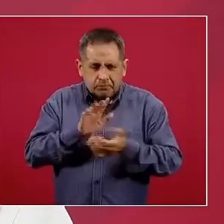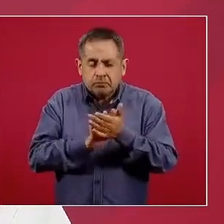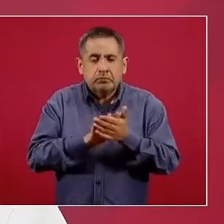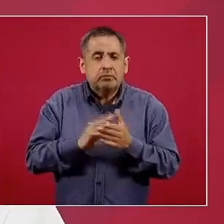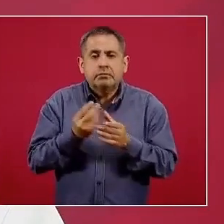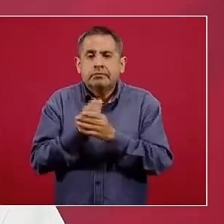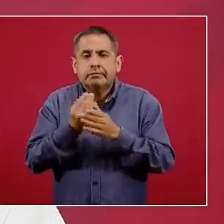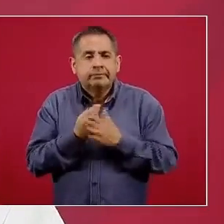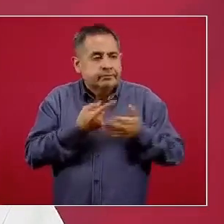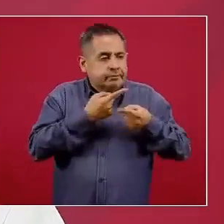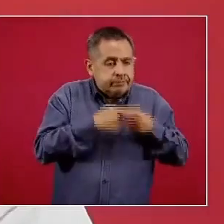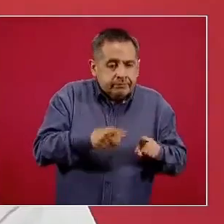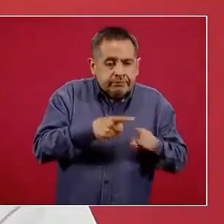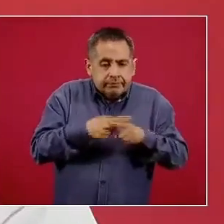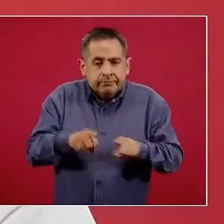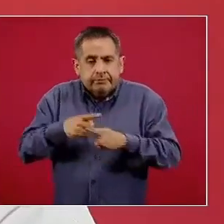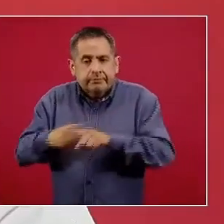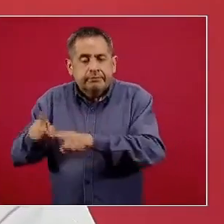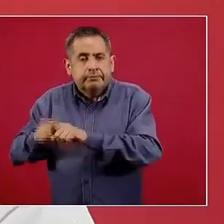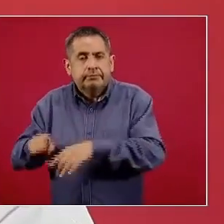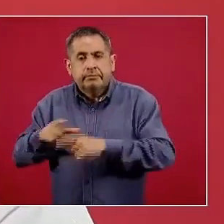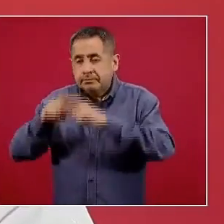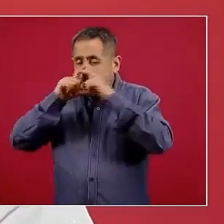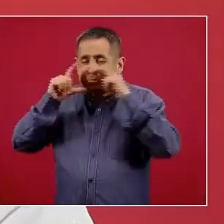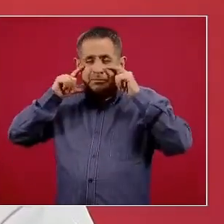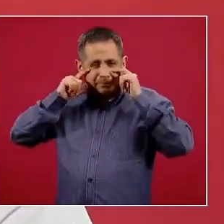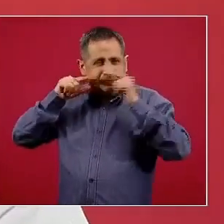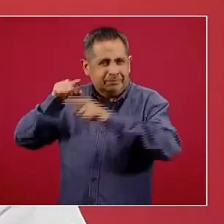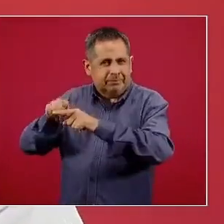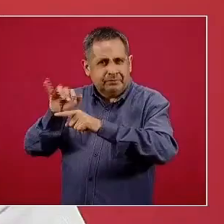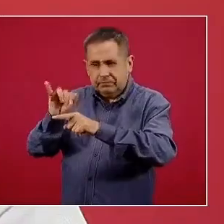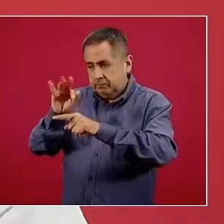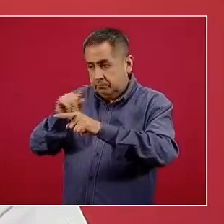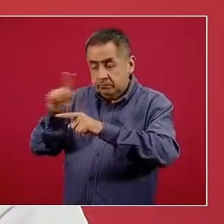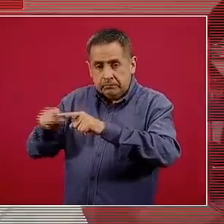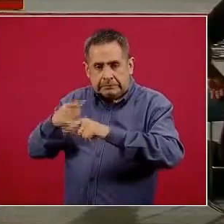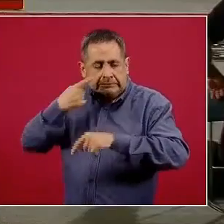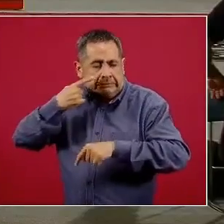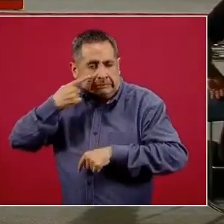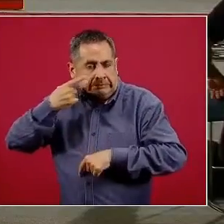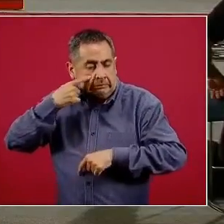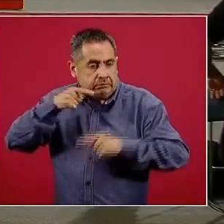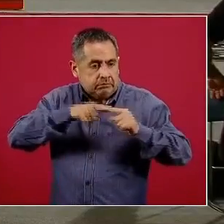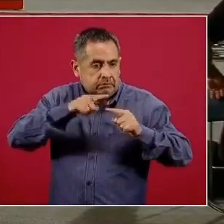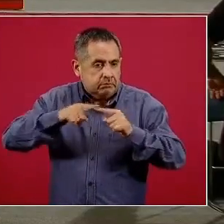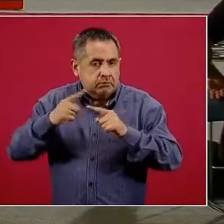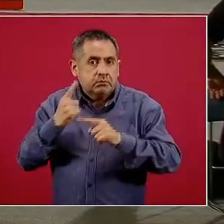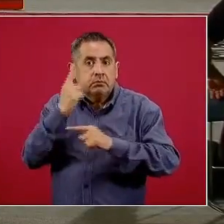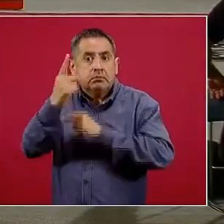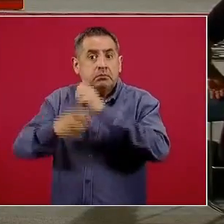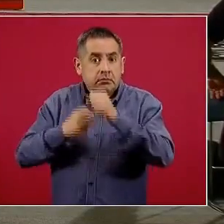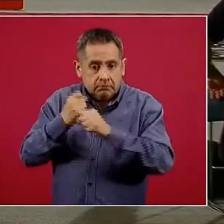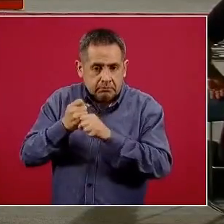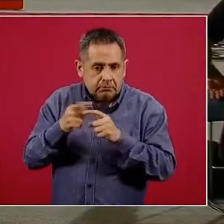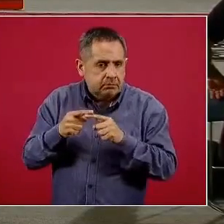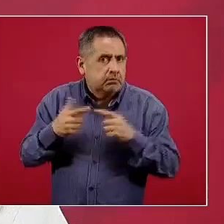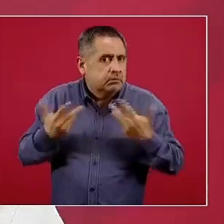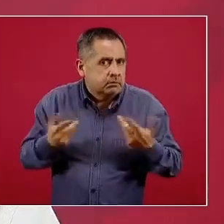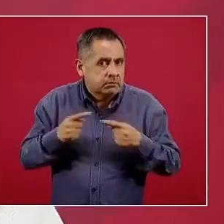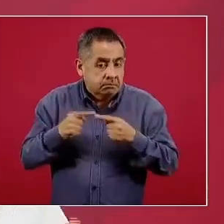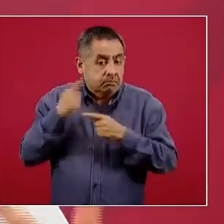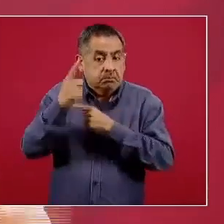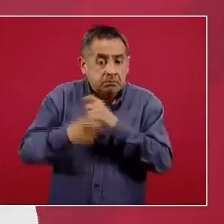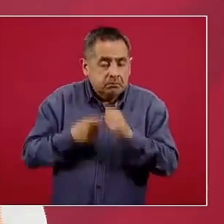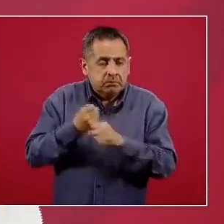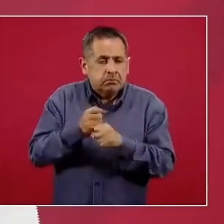variantes de los virus influenza que más probablemente van a ocurrir o van a estar presentes un año después.